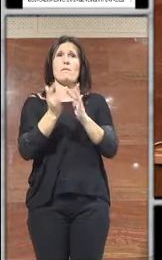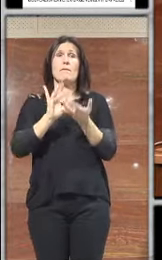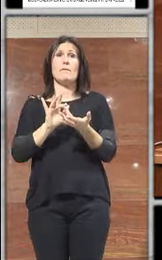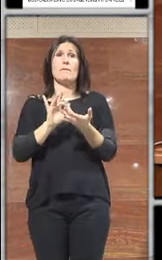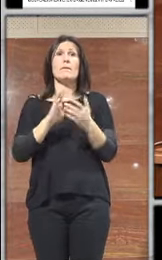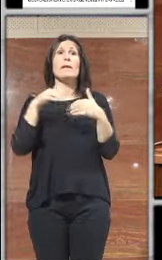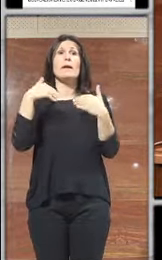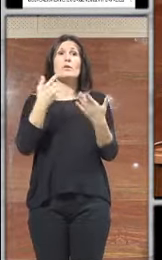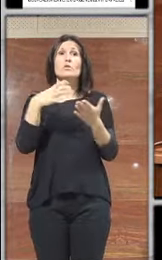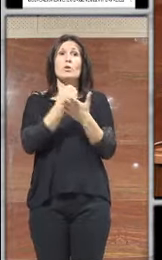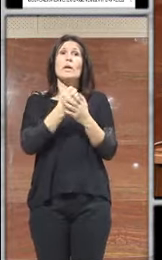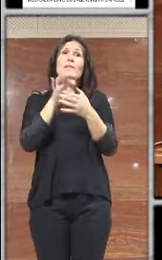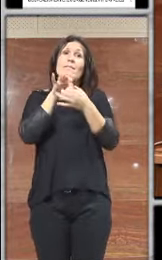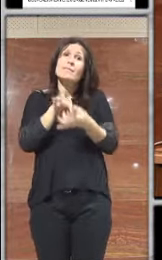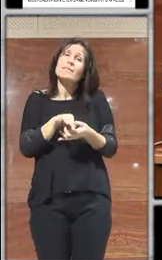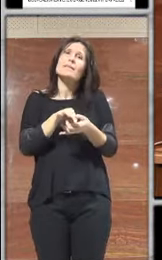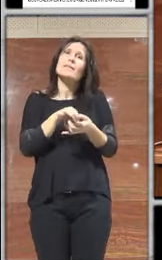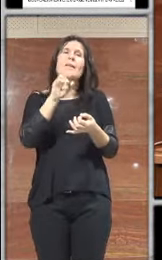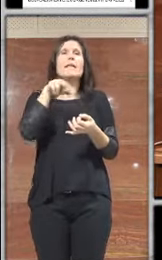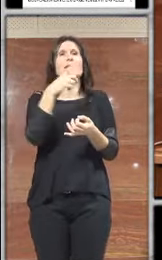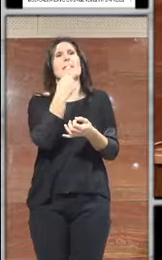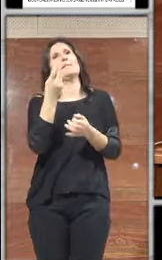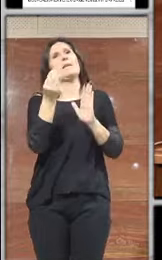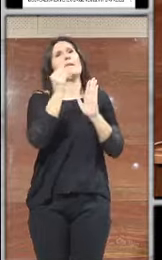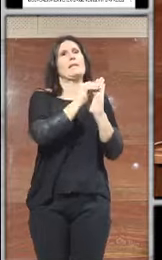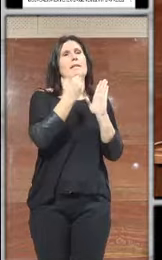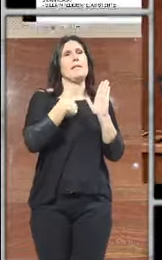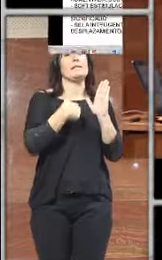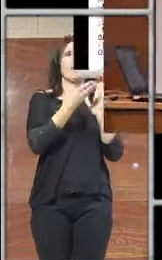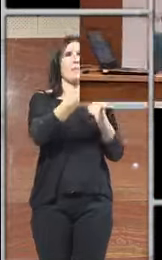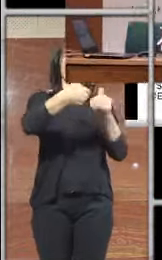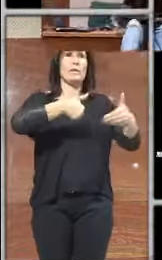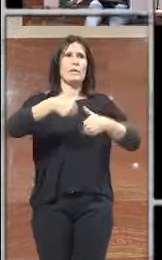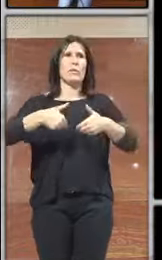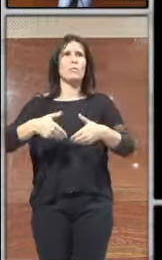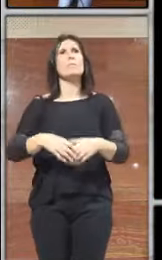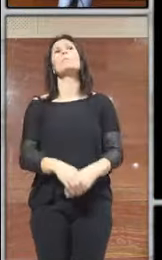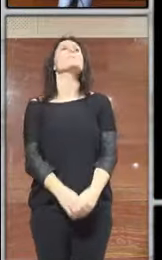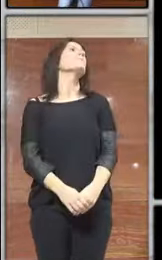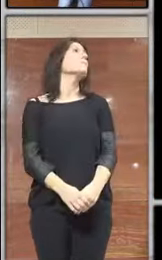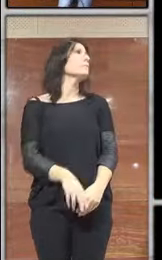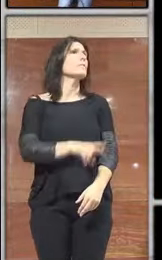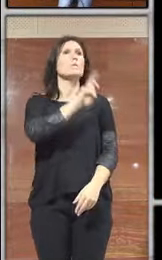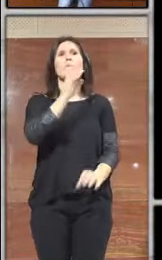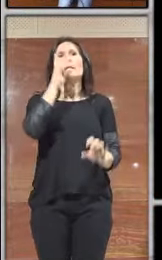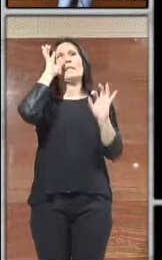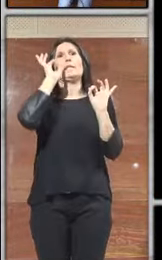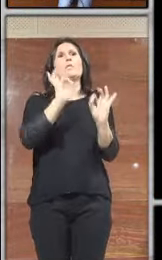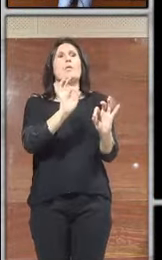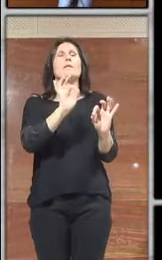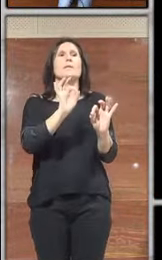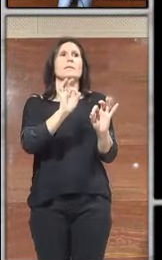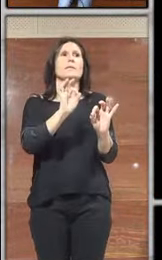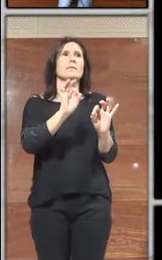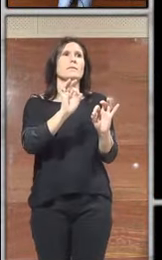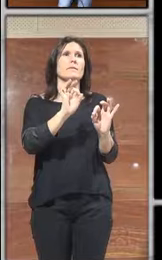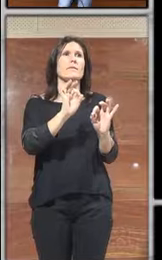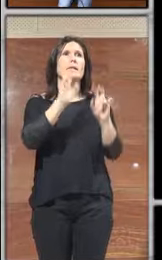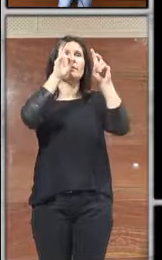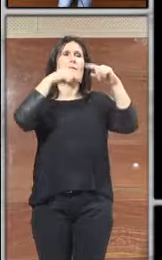Entonces, toda esta parte también es una necesidad que se ha solicitado. Y otra que es coherente que es la silla inteligente, el asistente al